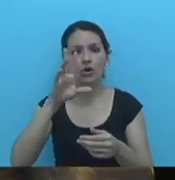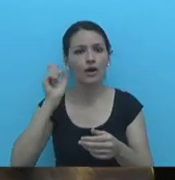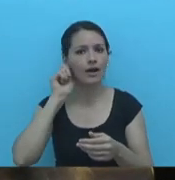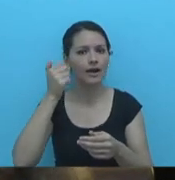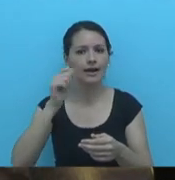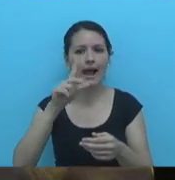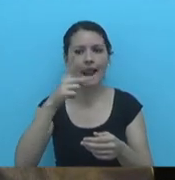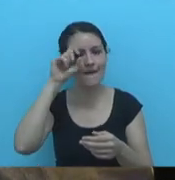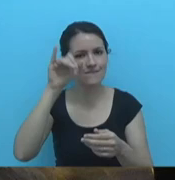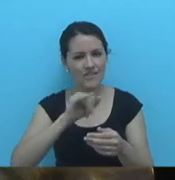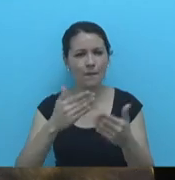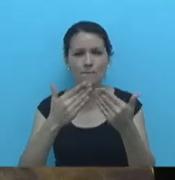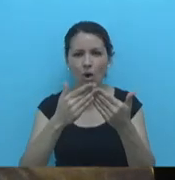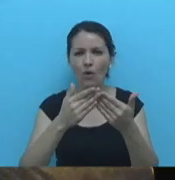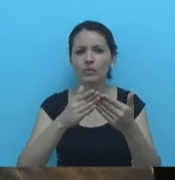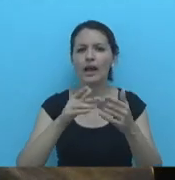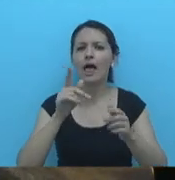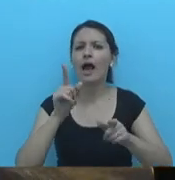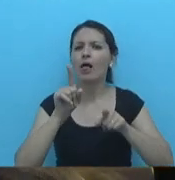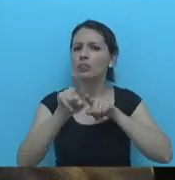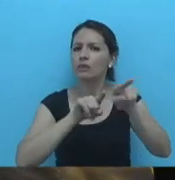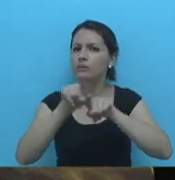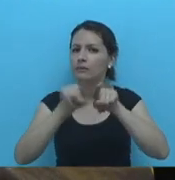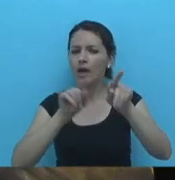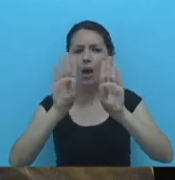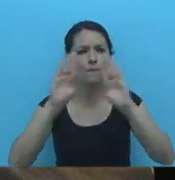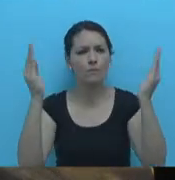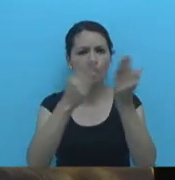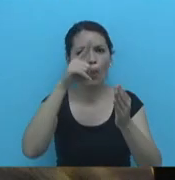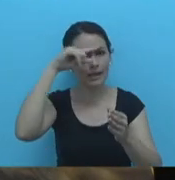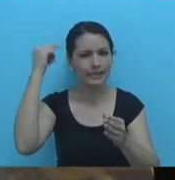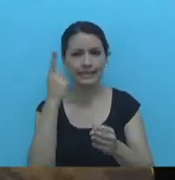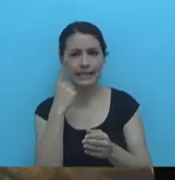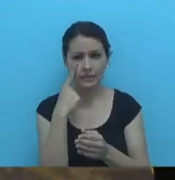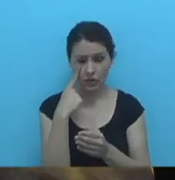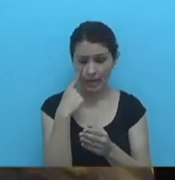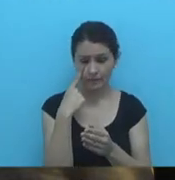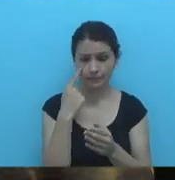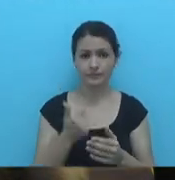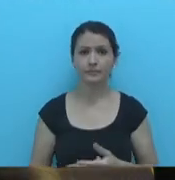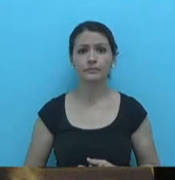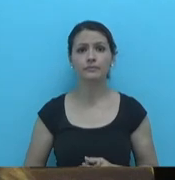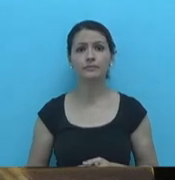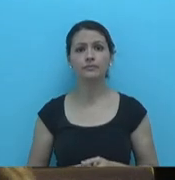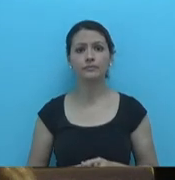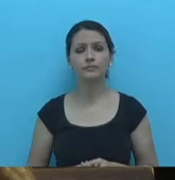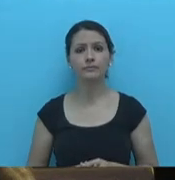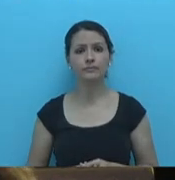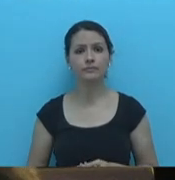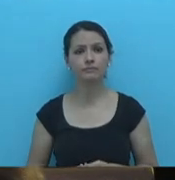ser competitivos no solo a nivel local, sino también internacional. Se lo mandan a los despedidos.